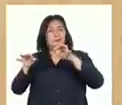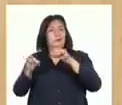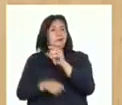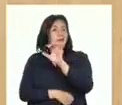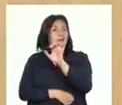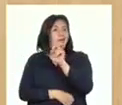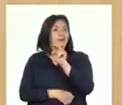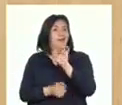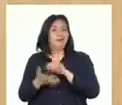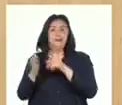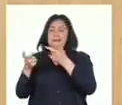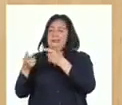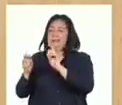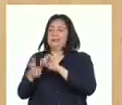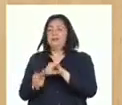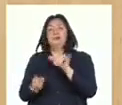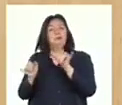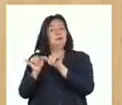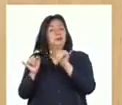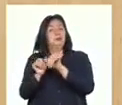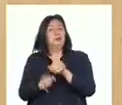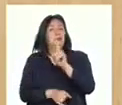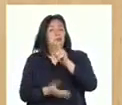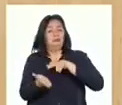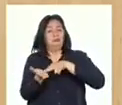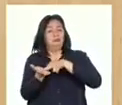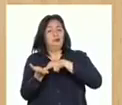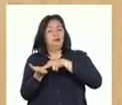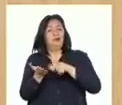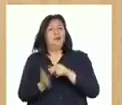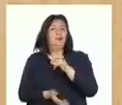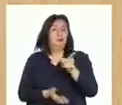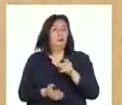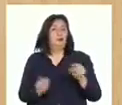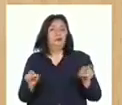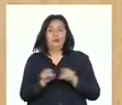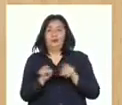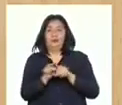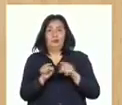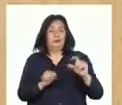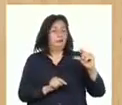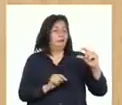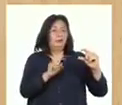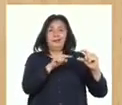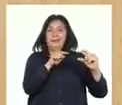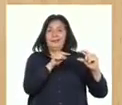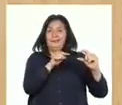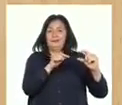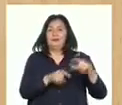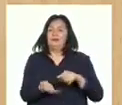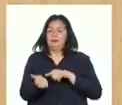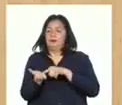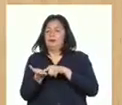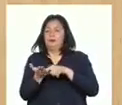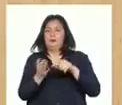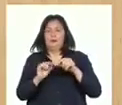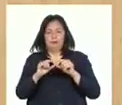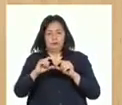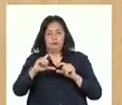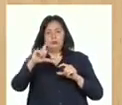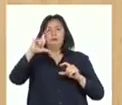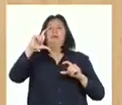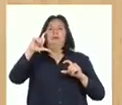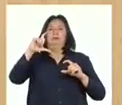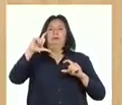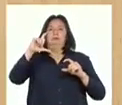Daniel. Intentemos midiendo un borrador junto con el cuadradito. El borrador tiene